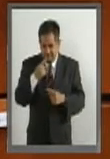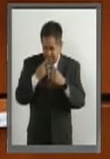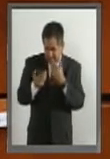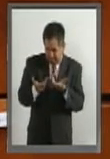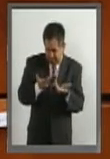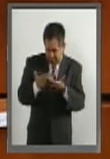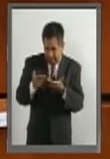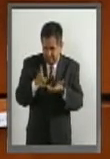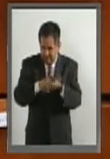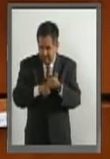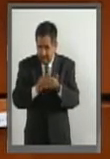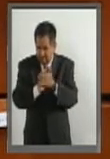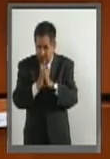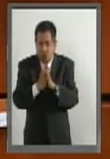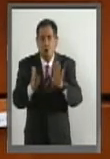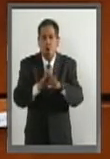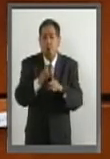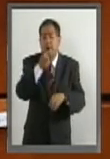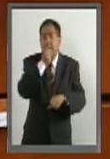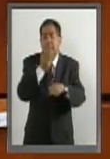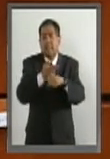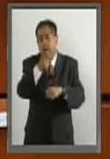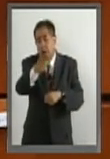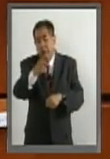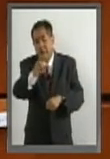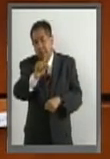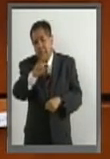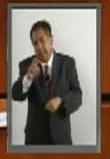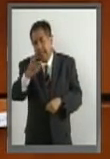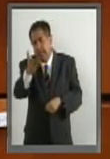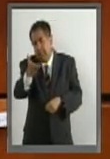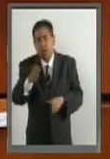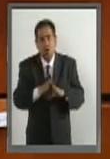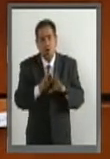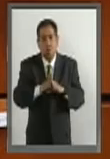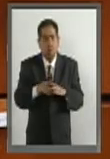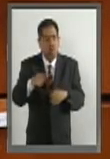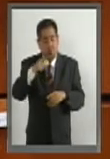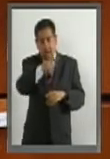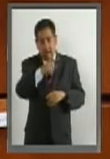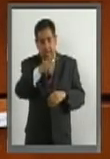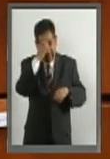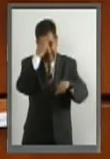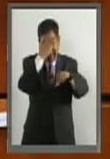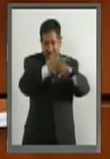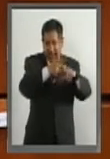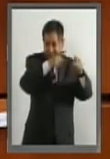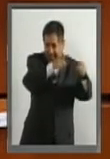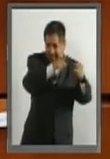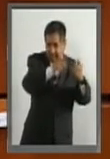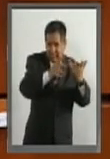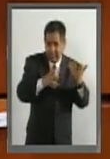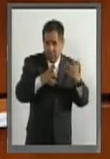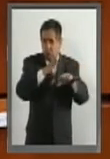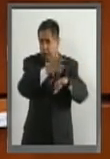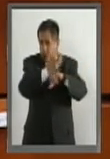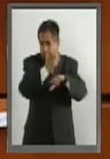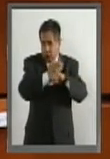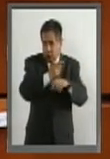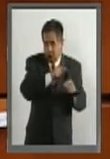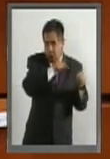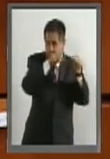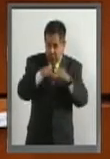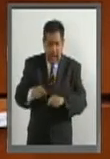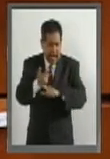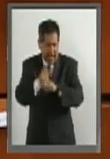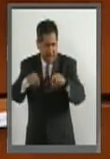negociaciones, señor secretario de Relaciones Exteriores, que las agencias extranjeras de los Estados Unidos operen